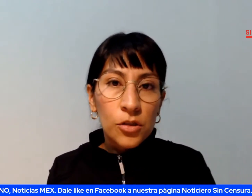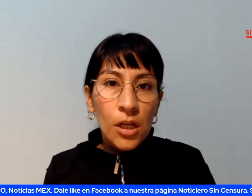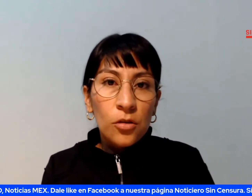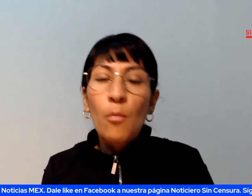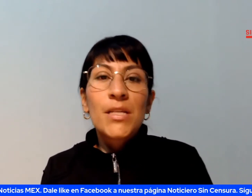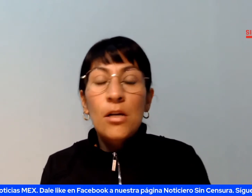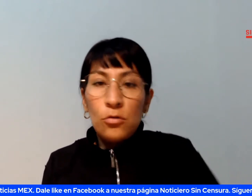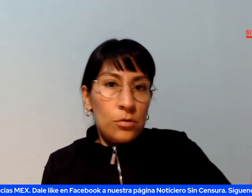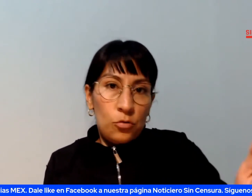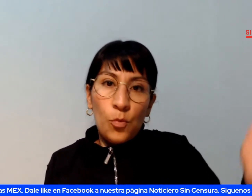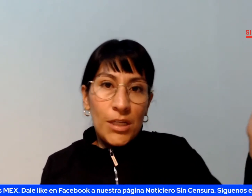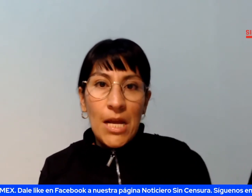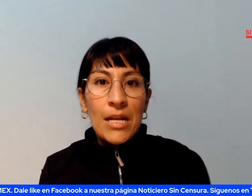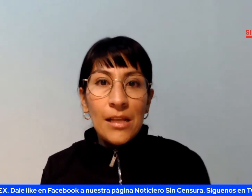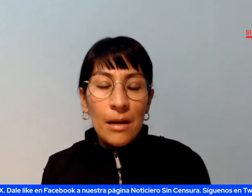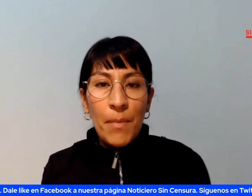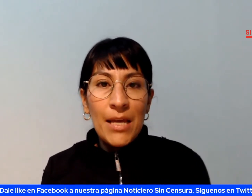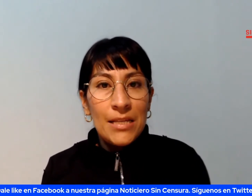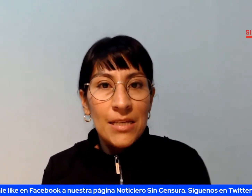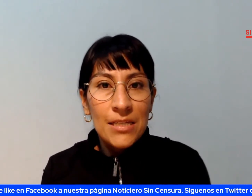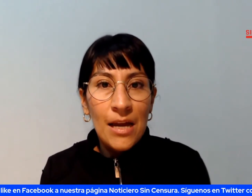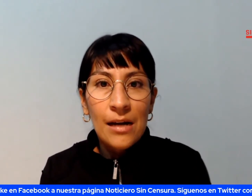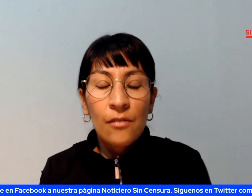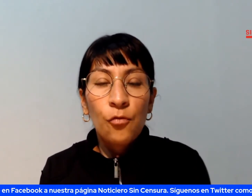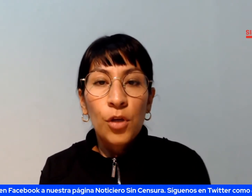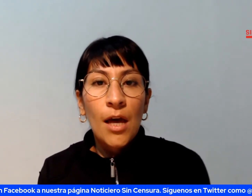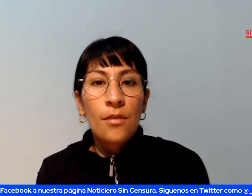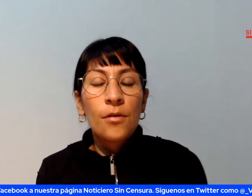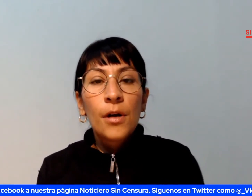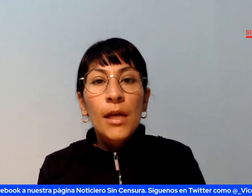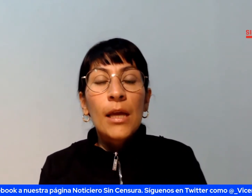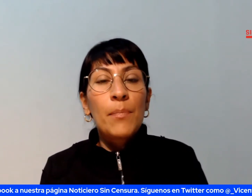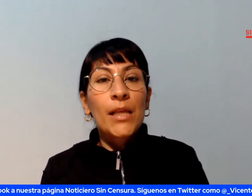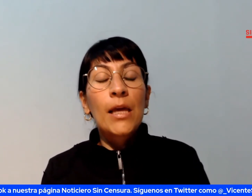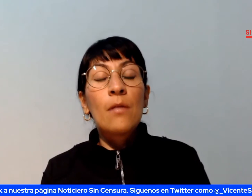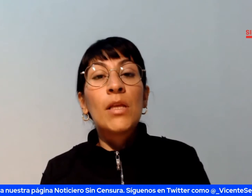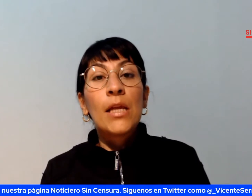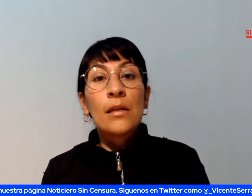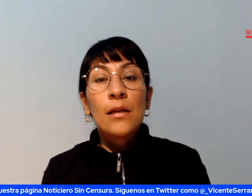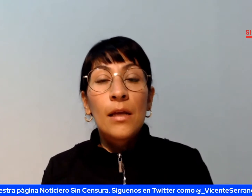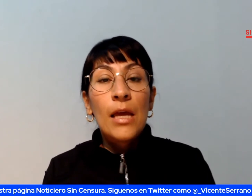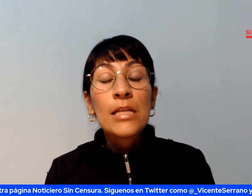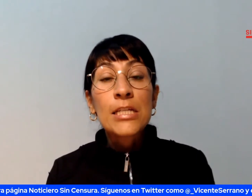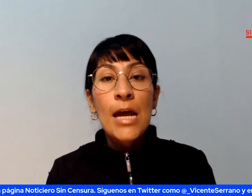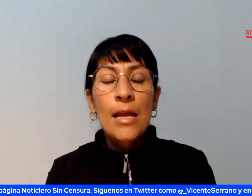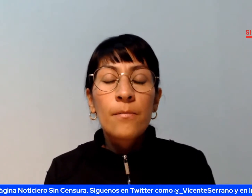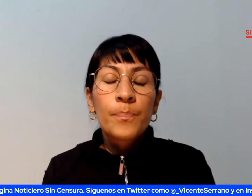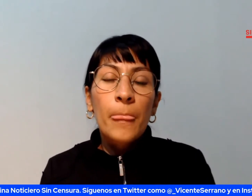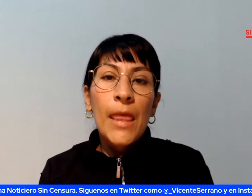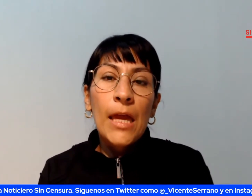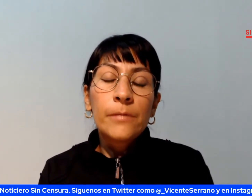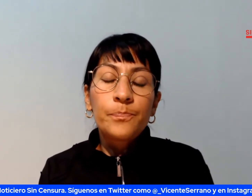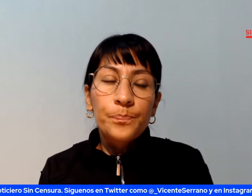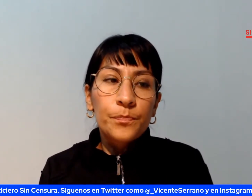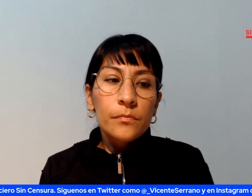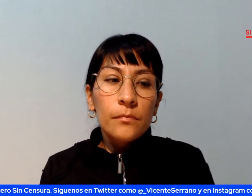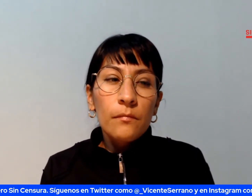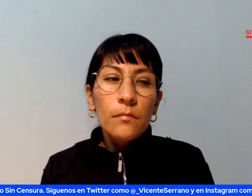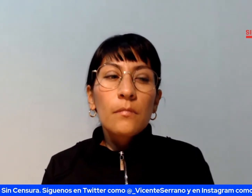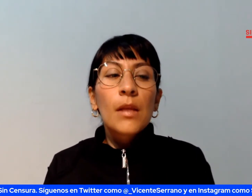entre ellos, Tomás Herón tuvo que salir del país y está refugiado prácticamente en Israel.